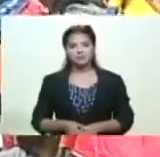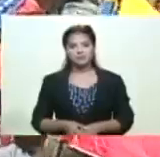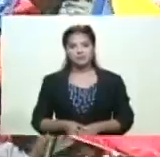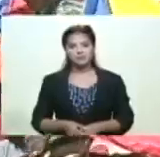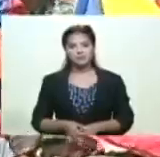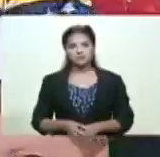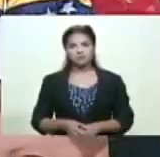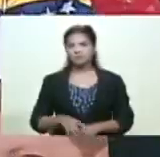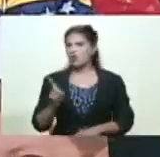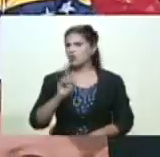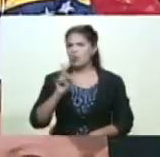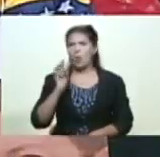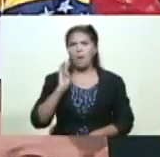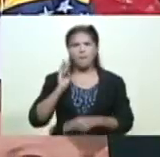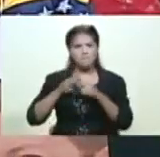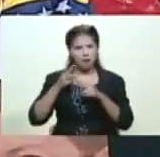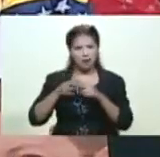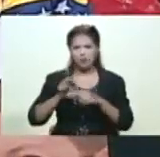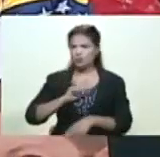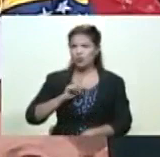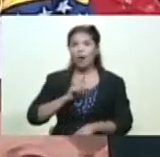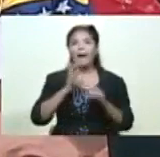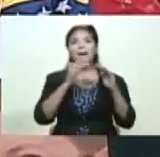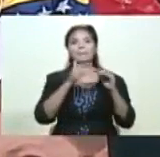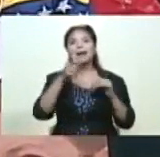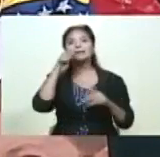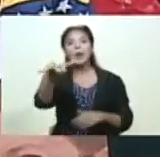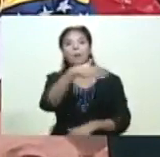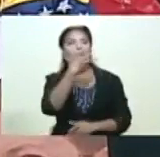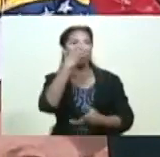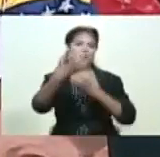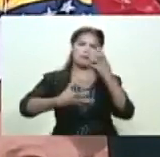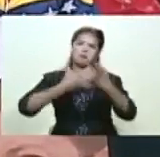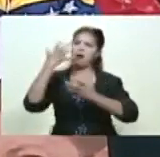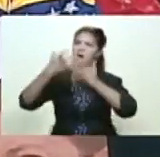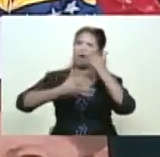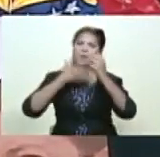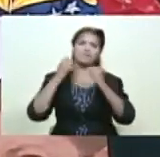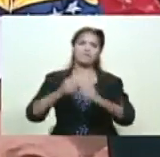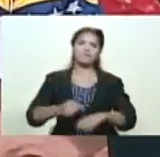No somos amenaza, somos esperanza, gritó el pueblo.